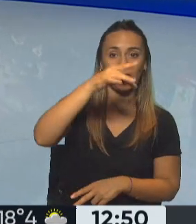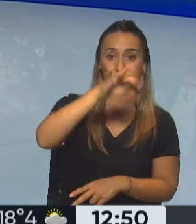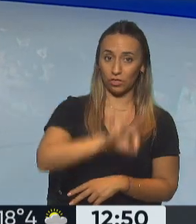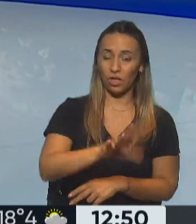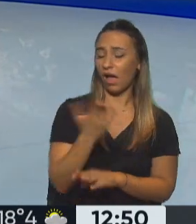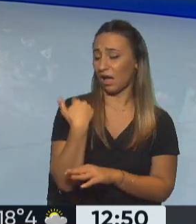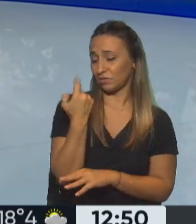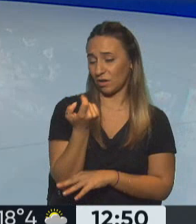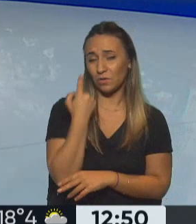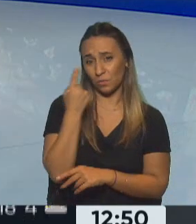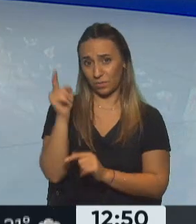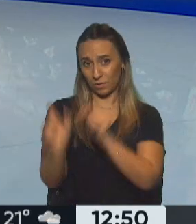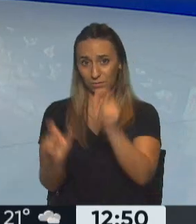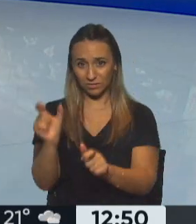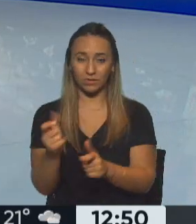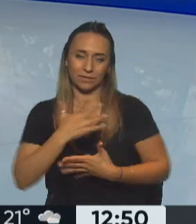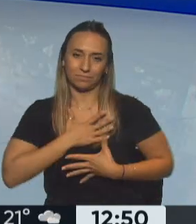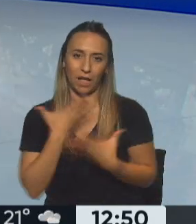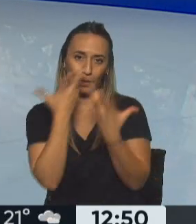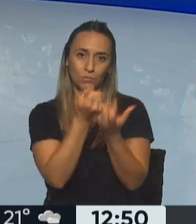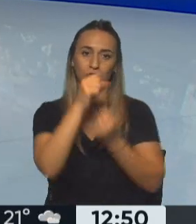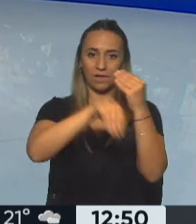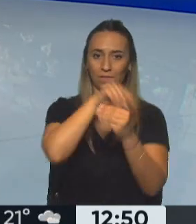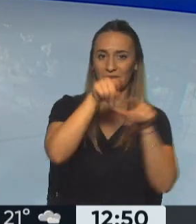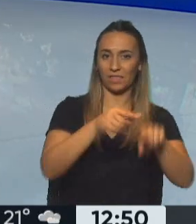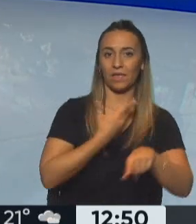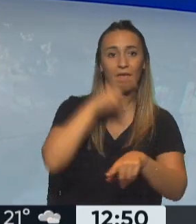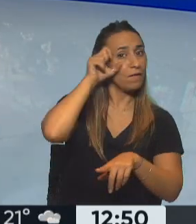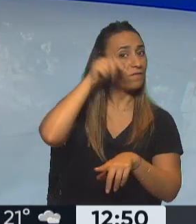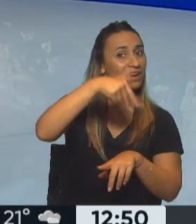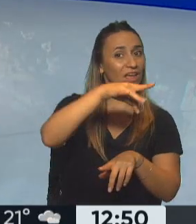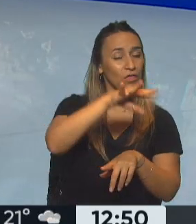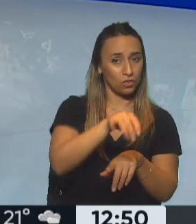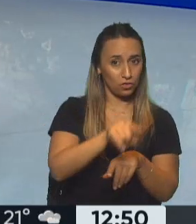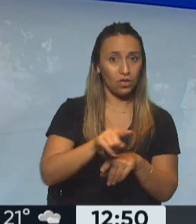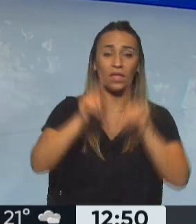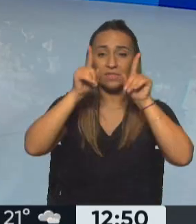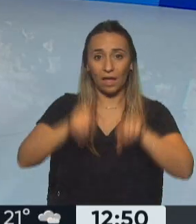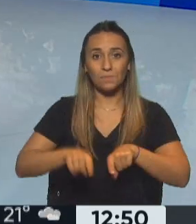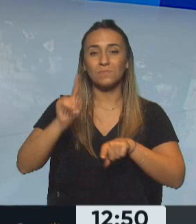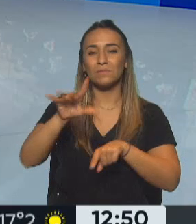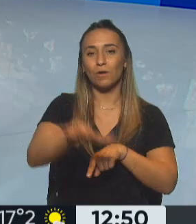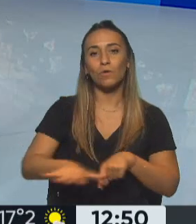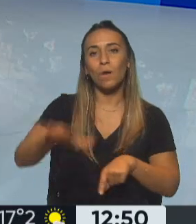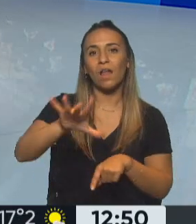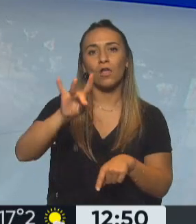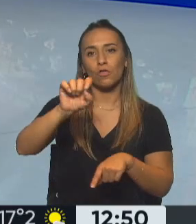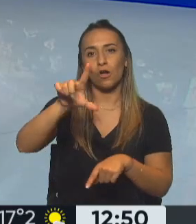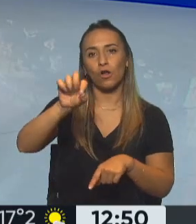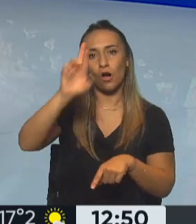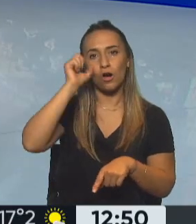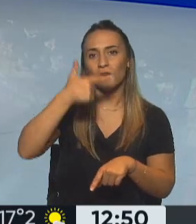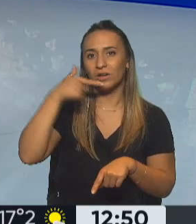de cariño y de apoyo para Fernando y para su familia en Villa Gesell. También va a haber un acto hoy en Dolores y allí también la gente se va